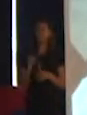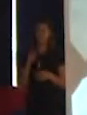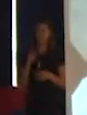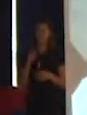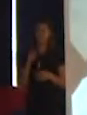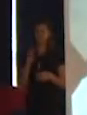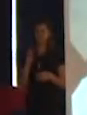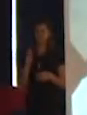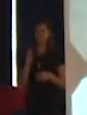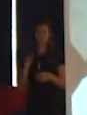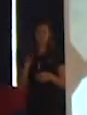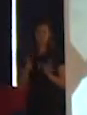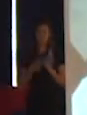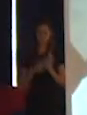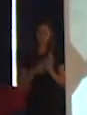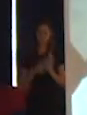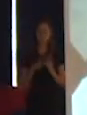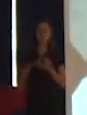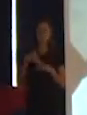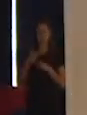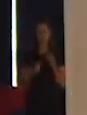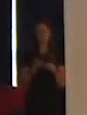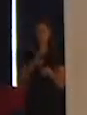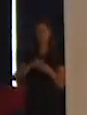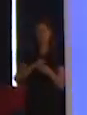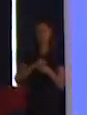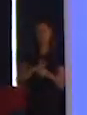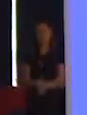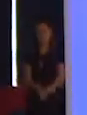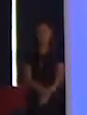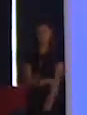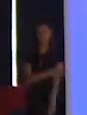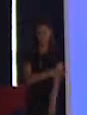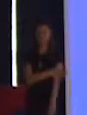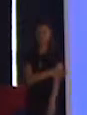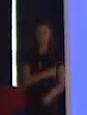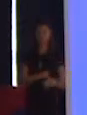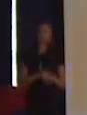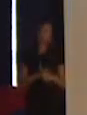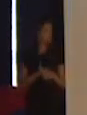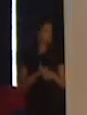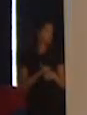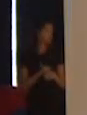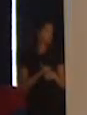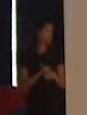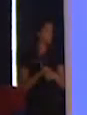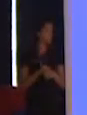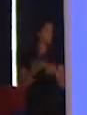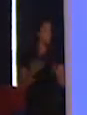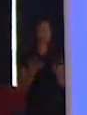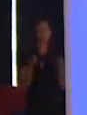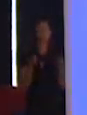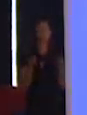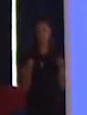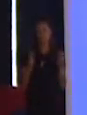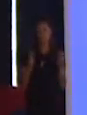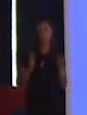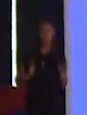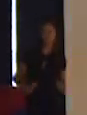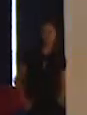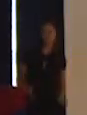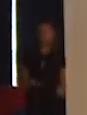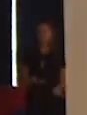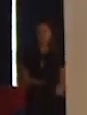y posteriormente vamos a hacer un ejercicio de sensibilización estética que es a través del manejo del cuerpo,